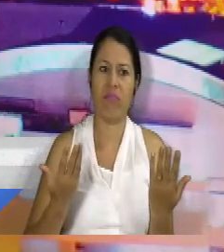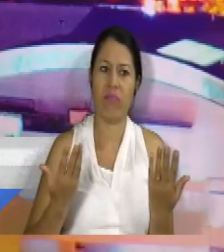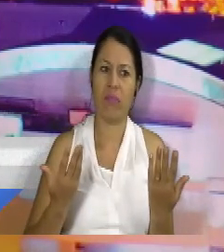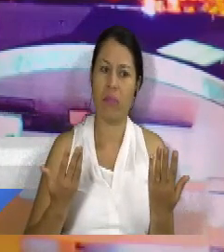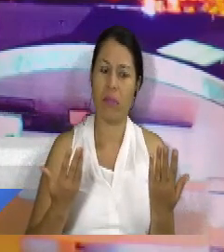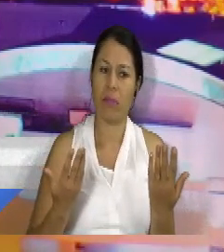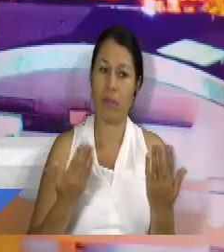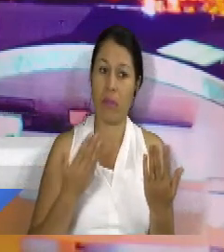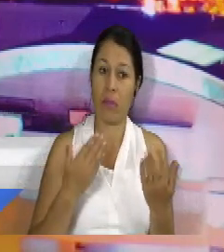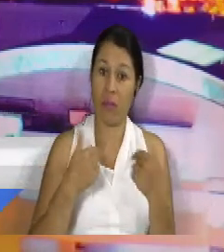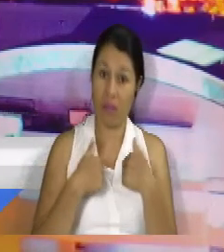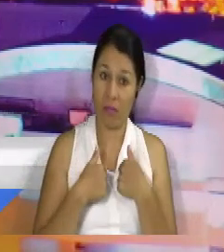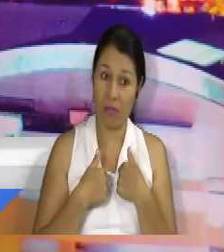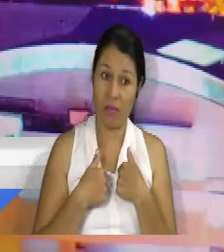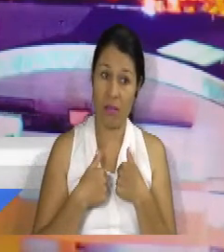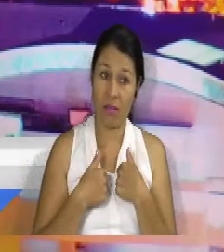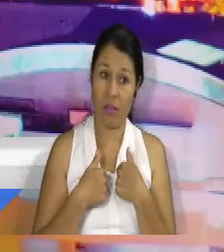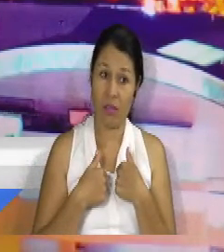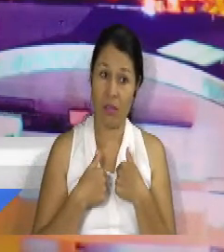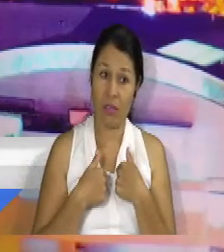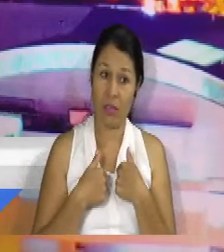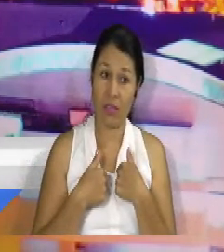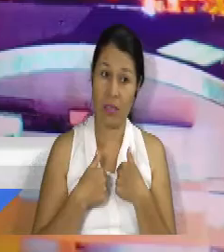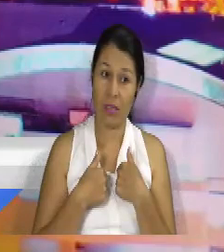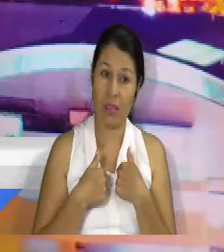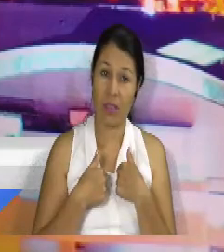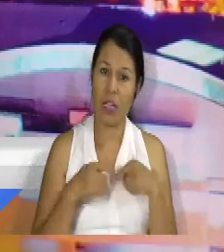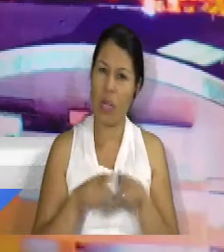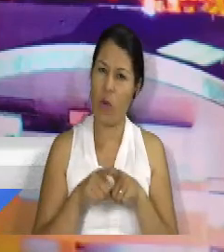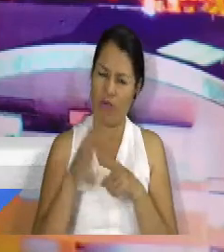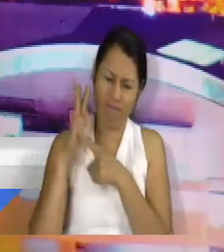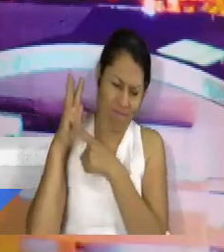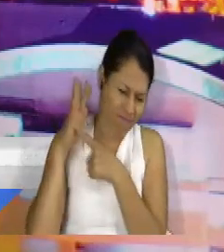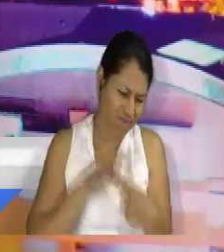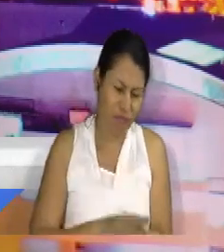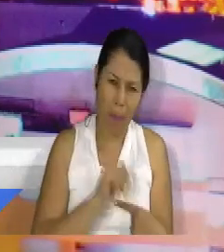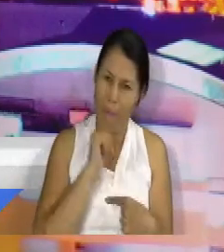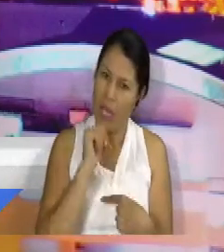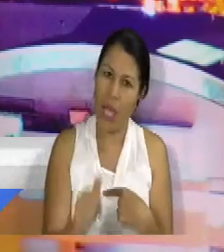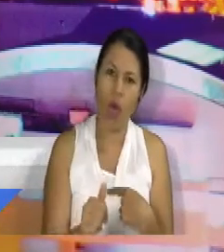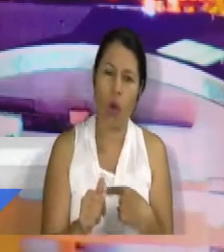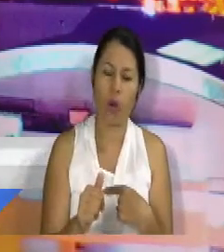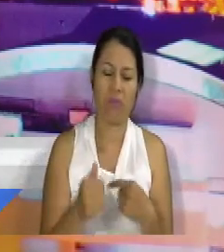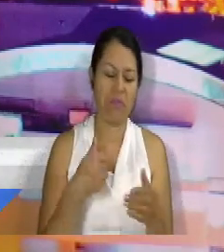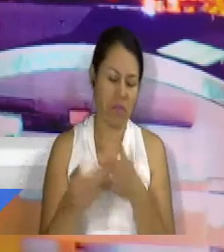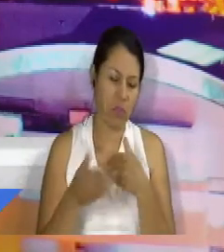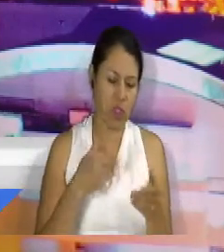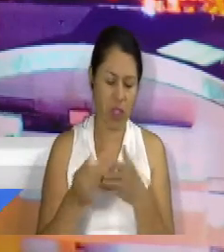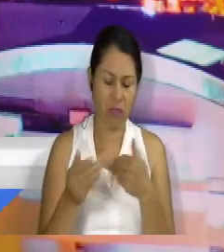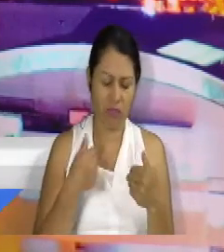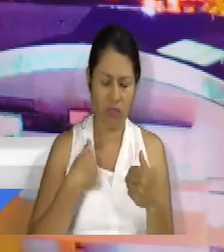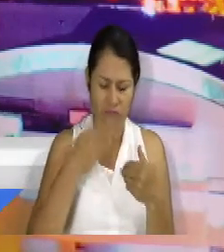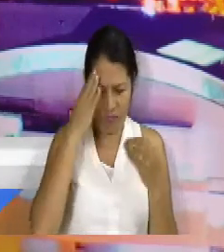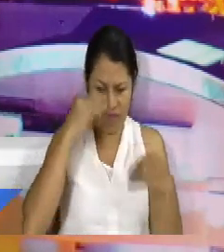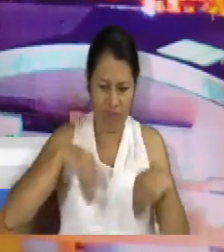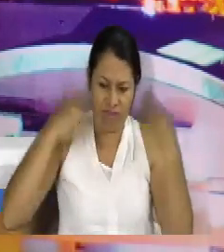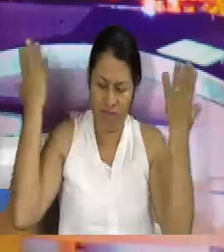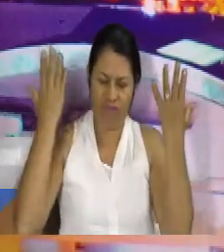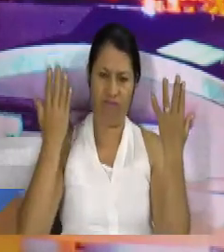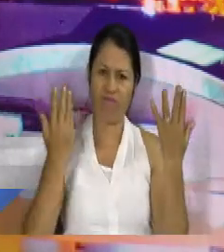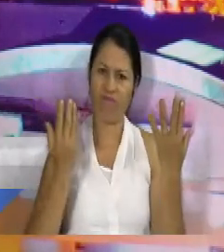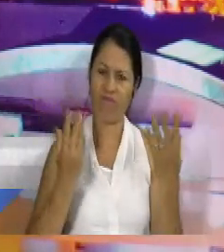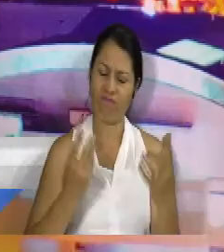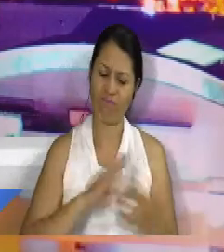me trataron de someter a la ignominia, pero bueno, yo superé eso, sí, con entereza, con